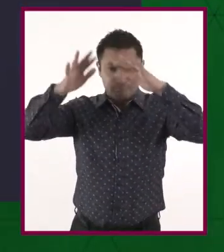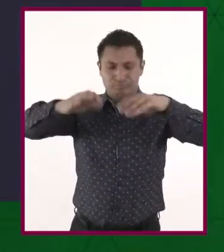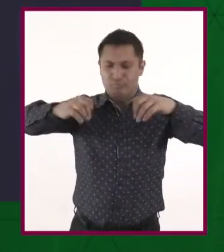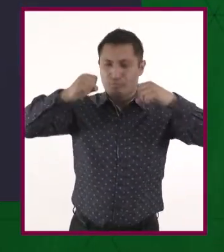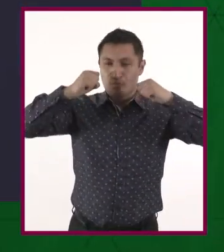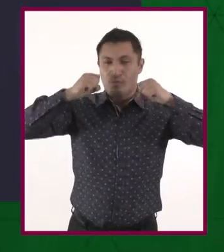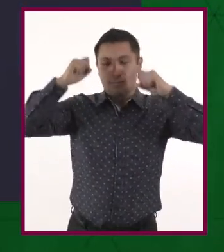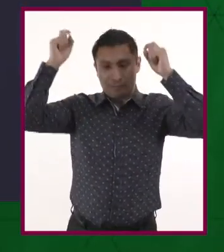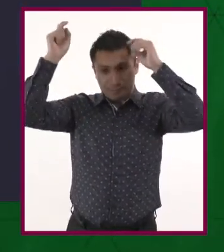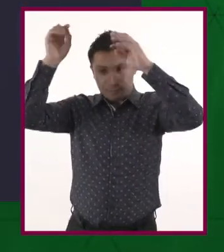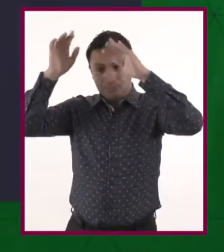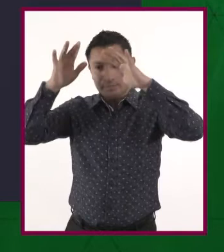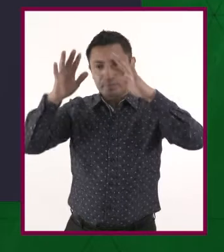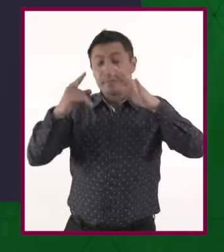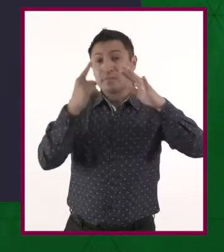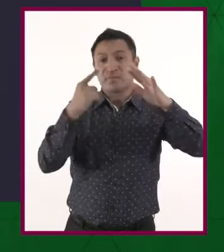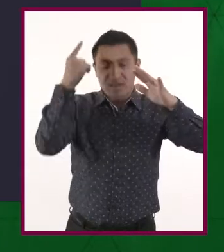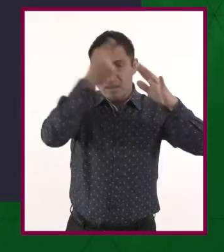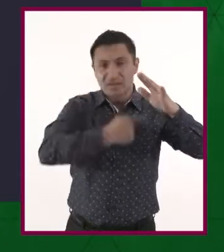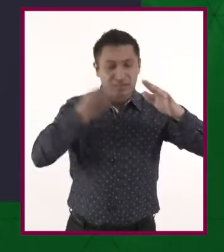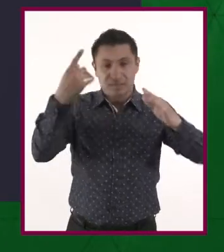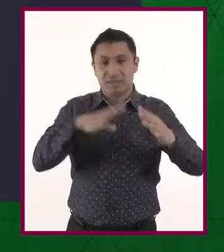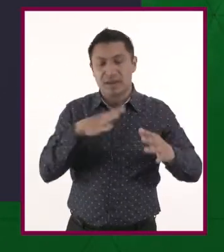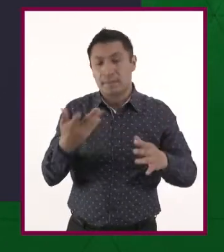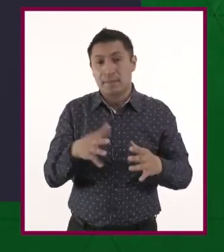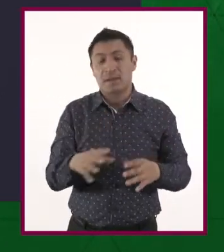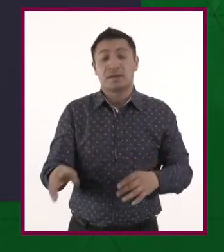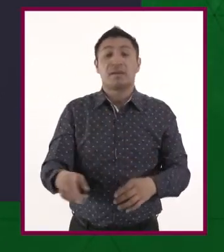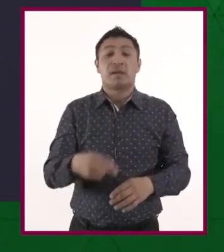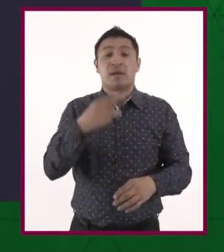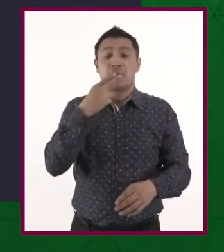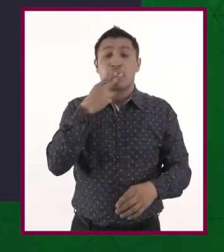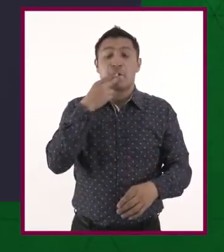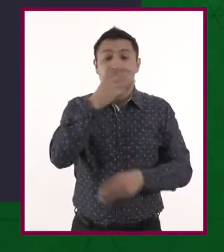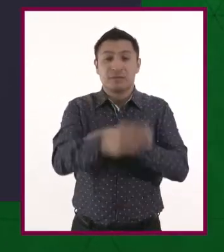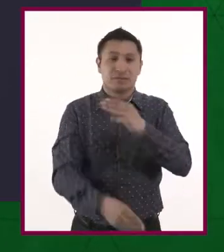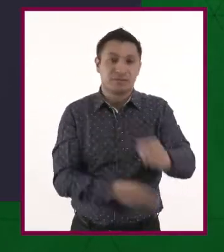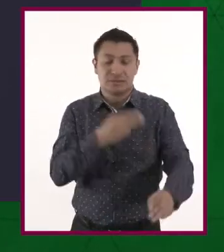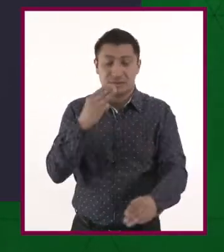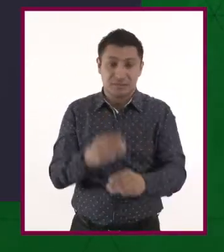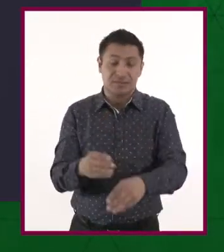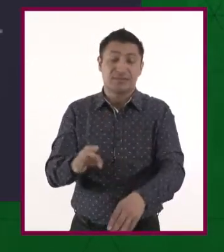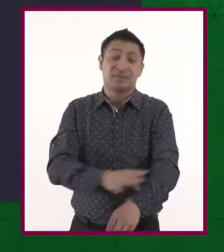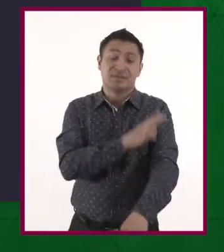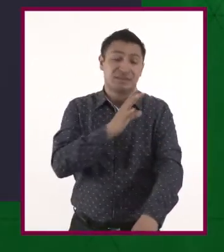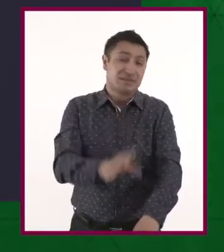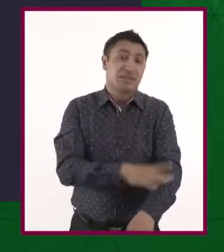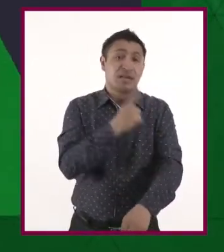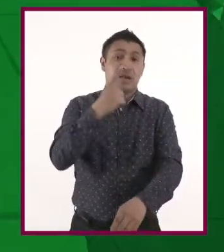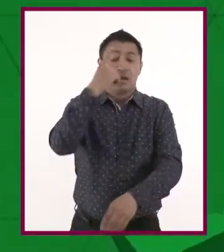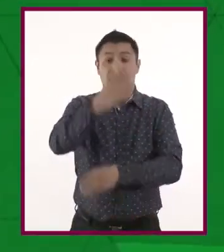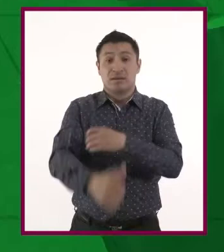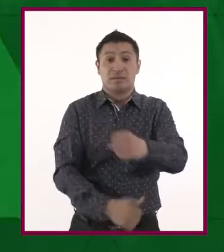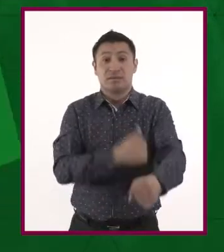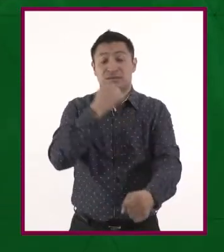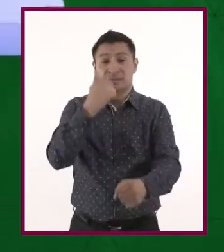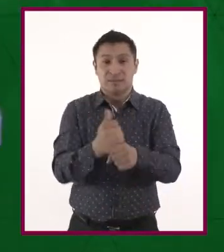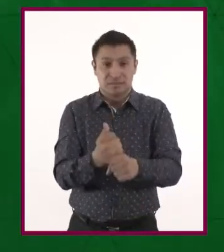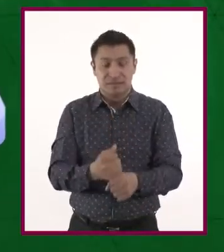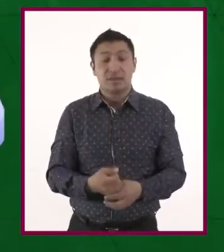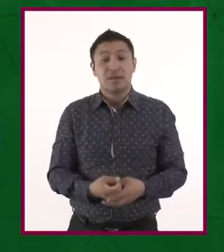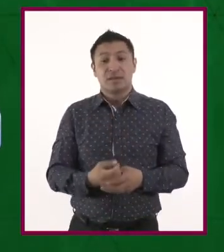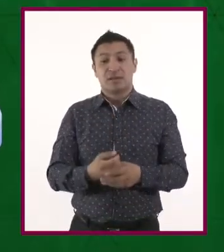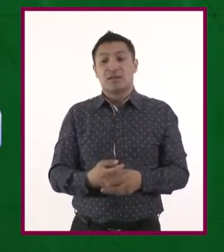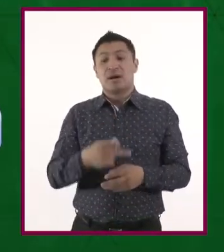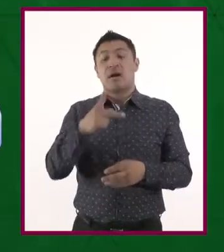tanta que lo que se recibe en una hora equivale al consumo mundial de energía durante un año. Los